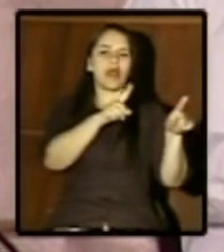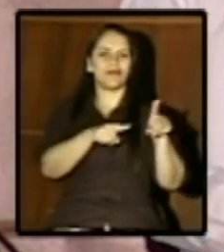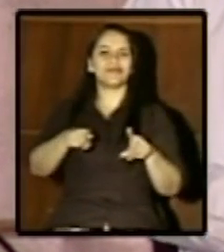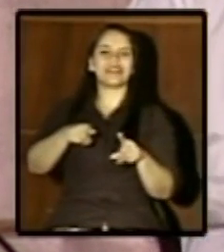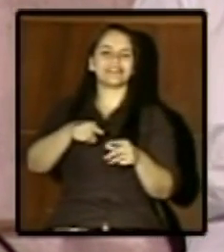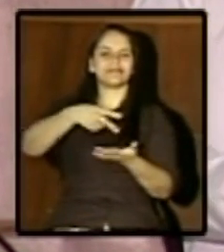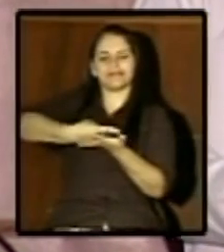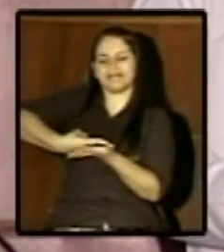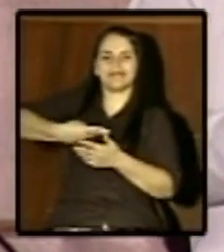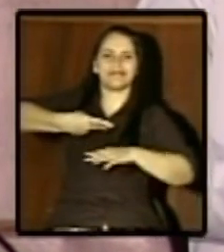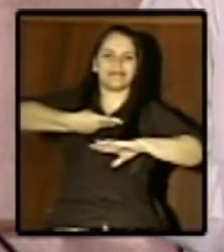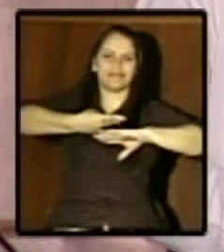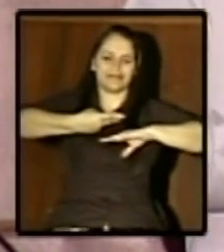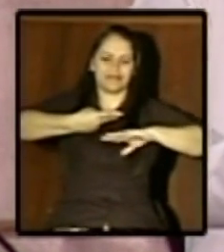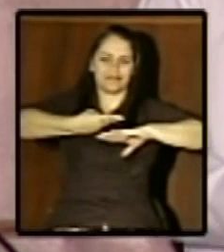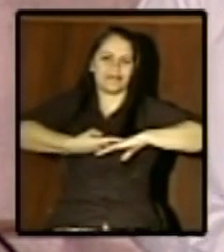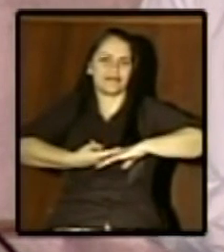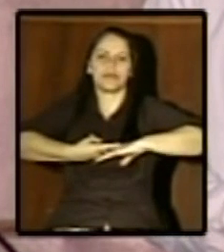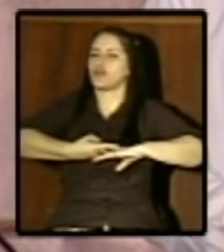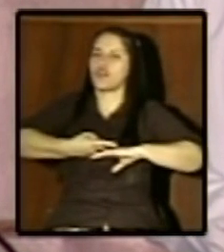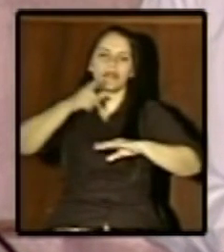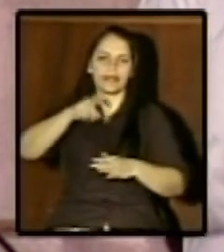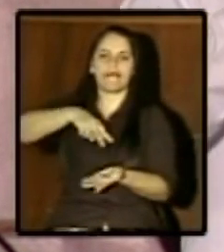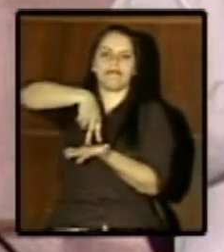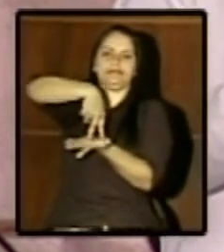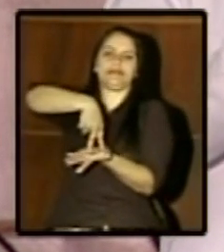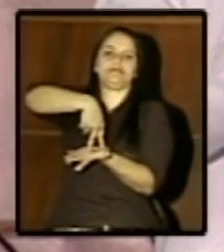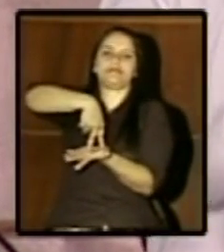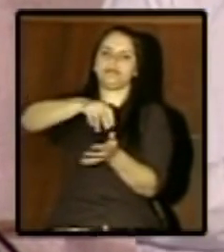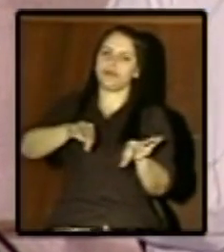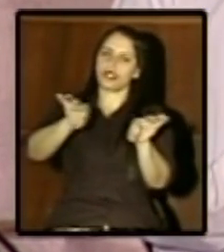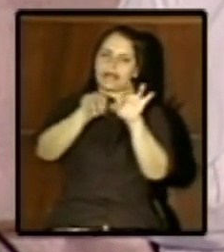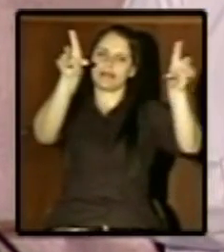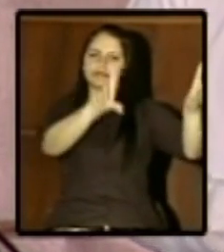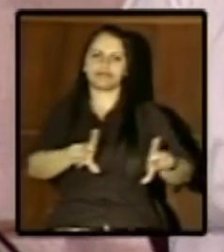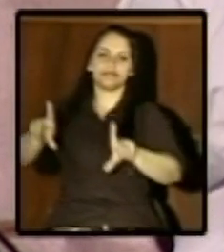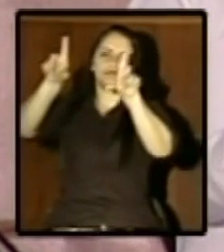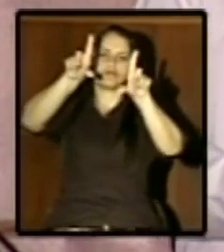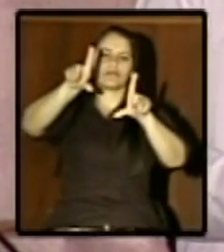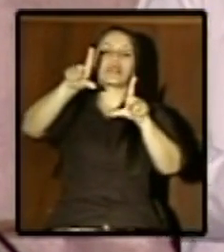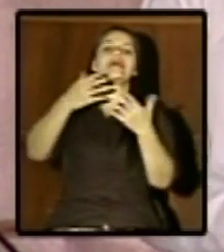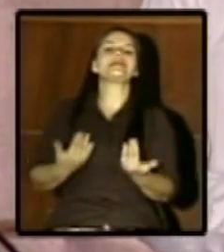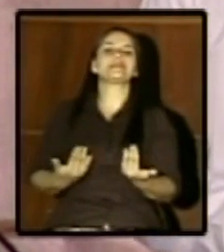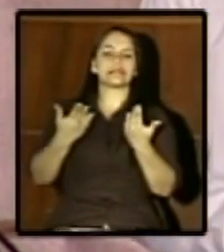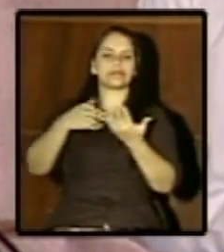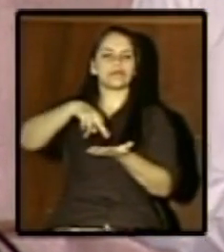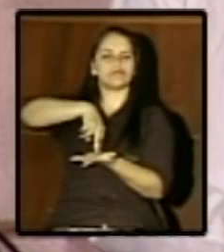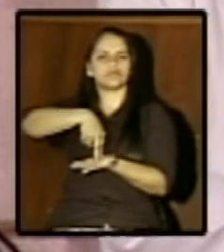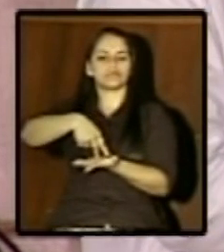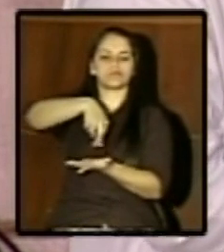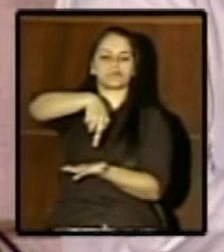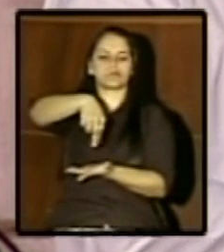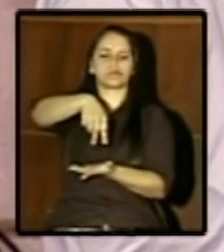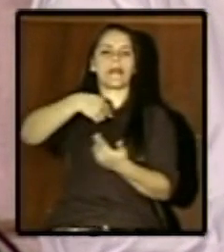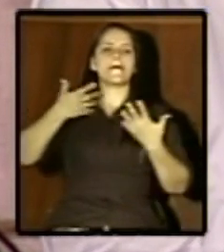tomen con el paciente acostado. Si yo tengo que tomar una radiografía de un miembro inferior, la radiografía debe ser de pie, porque la articulación nos sirve para